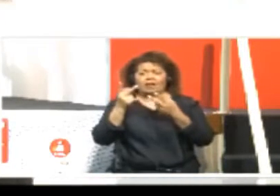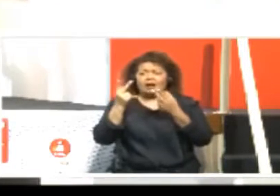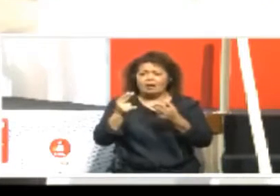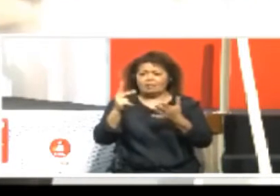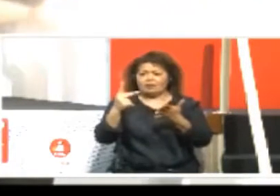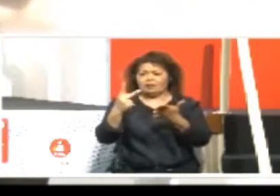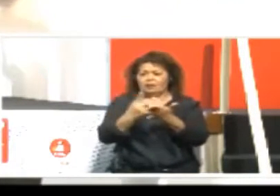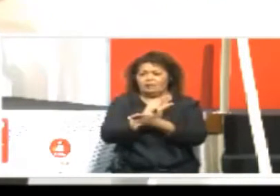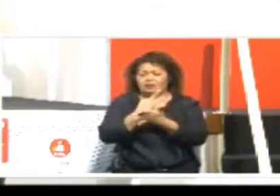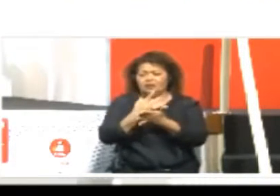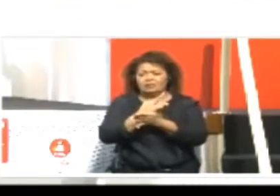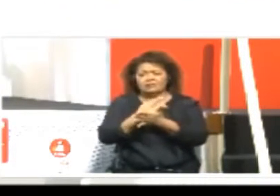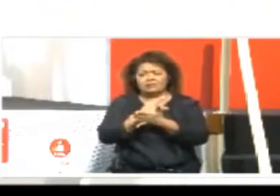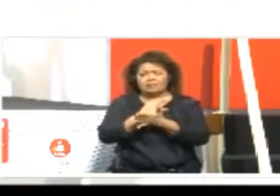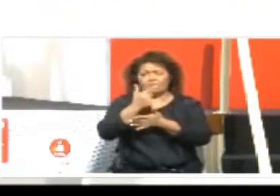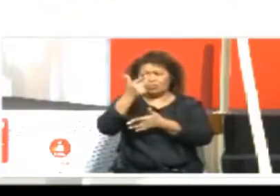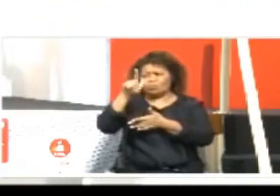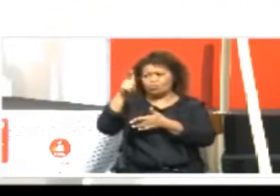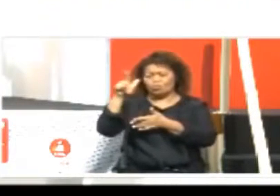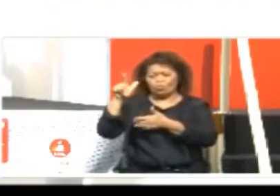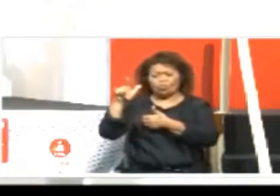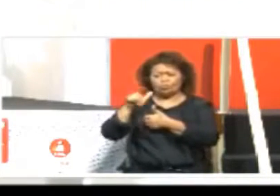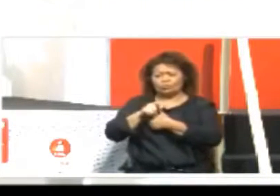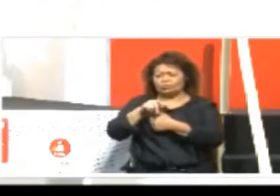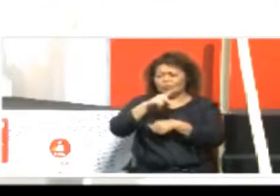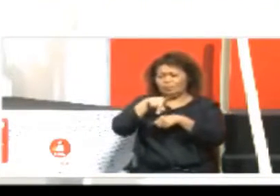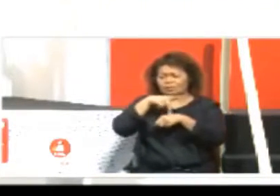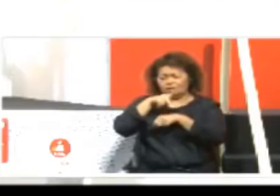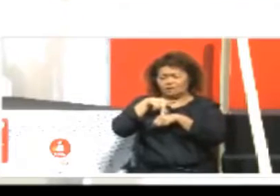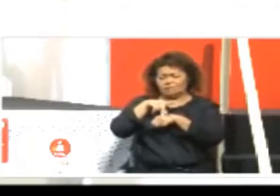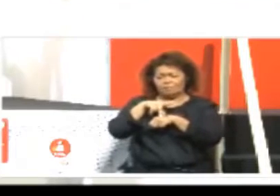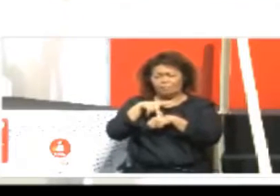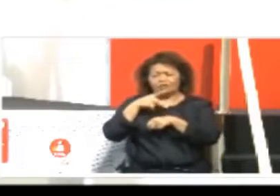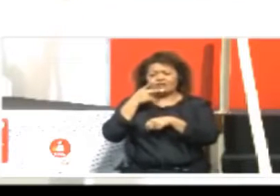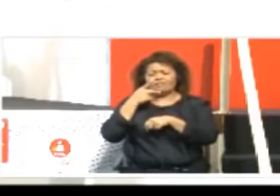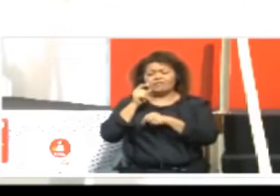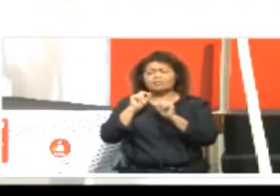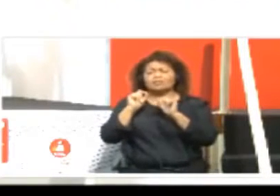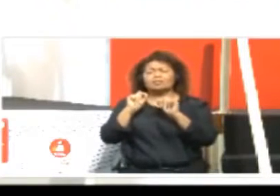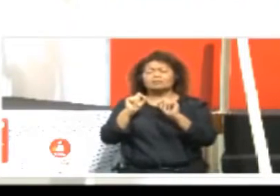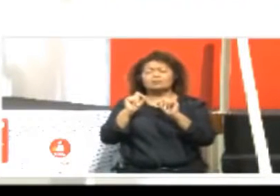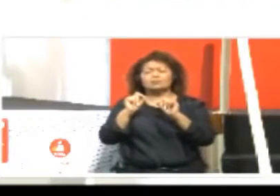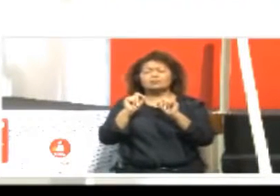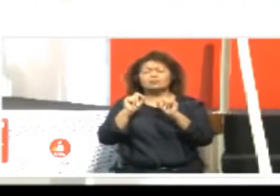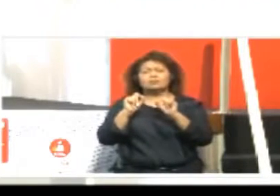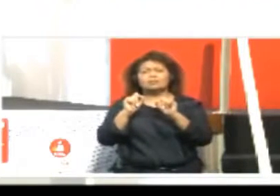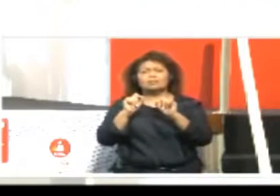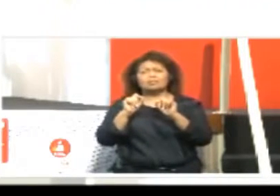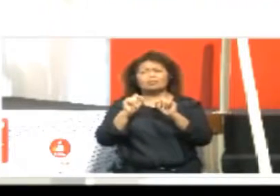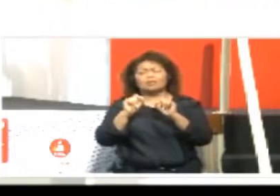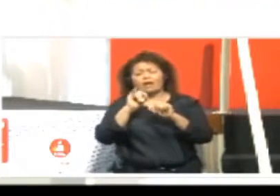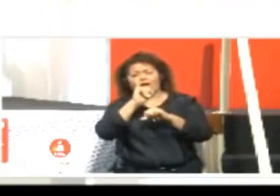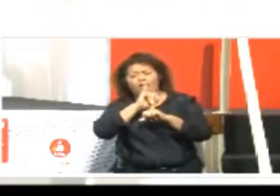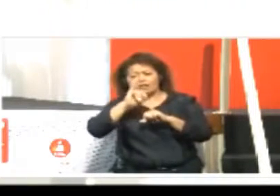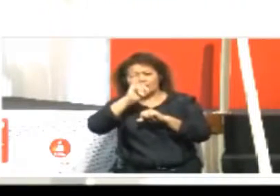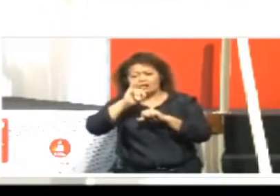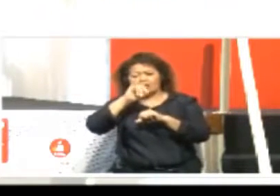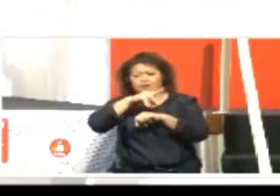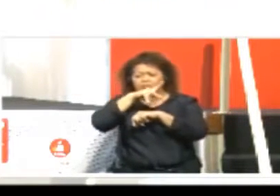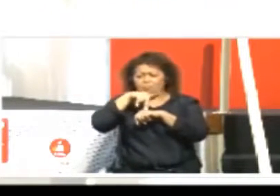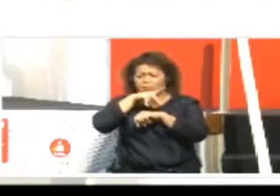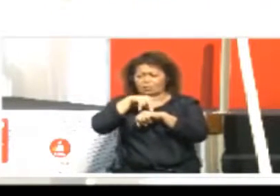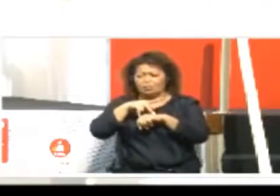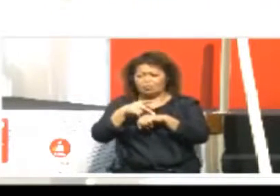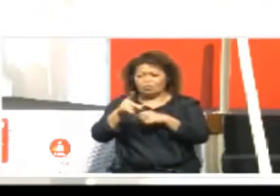señores municipios, se les acabó ahora el hecho de que ustedes podían prestar de los bancos. Ahora salgan y busquen dinero por otras partes. Y ellos